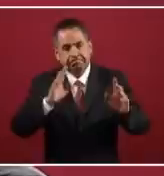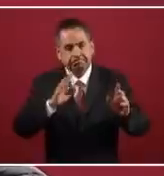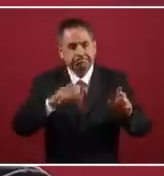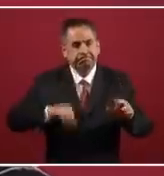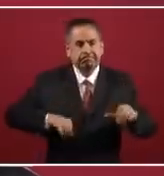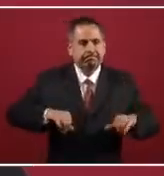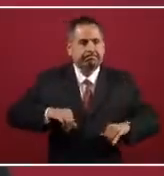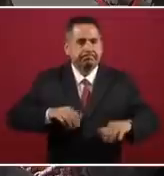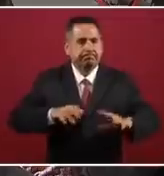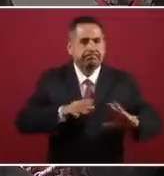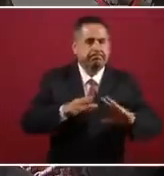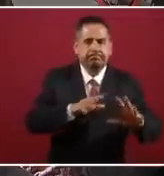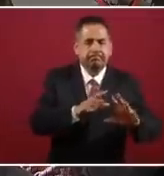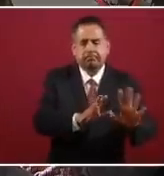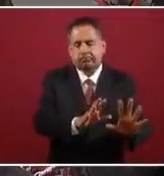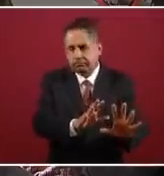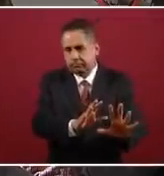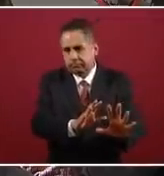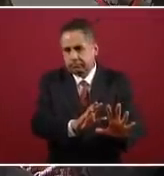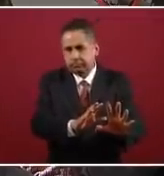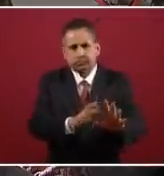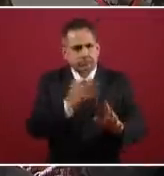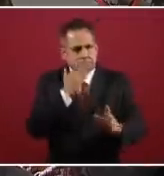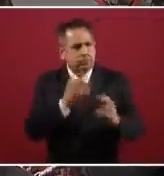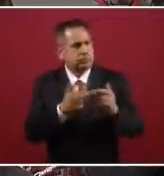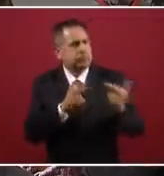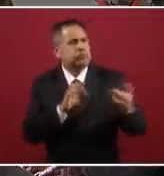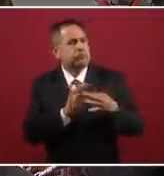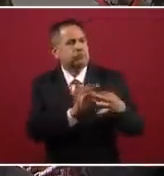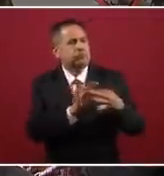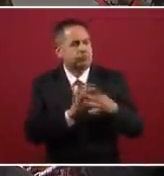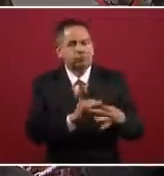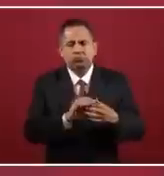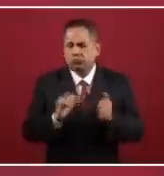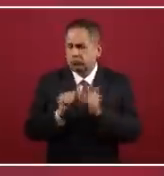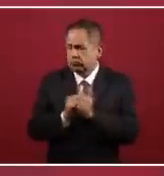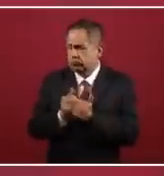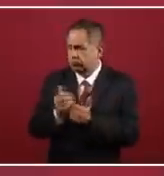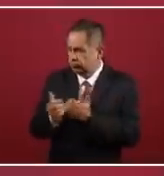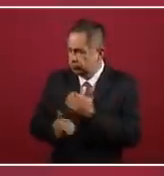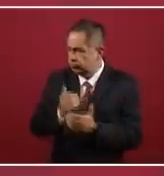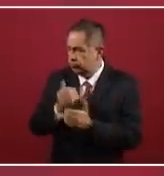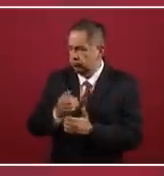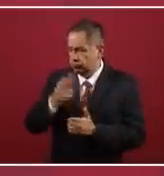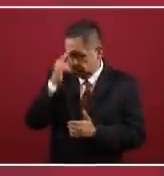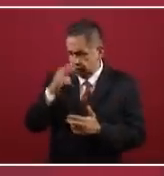Hay interés en que se mantenga una buena relación económica, comercial.